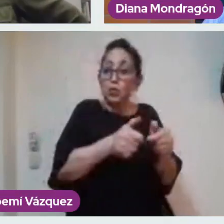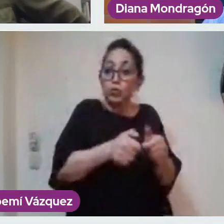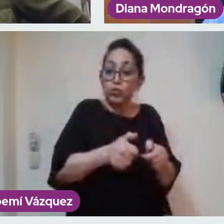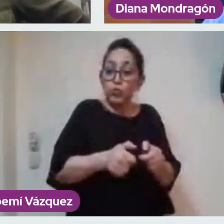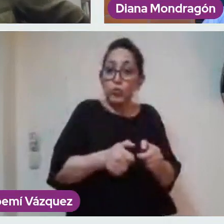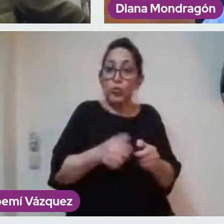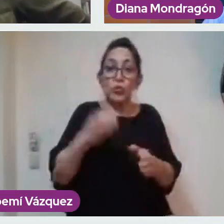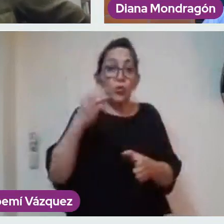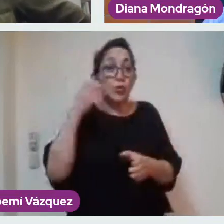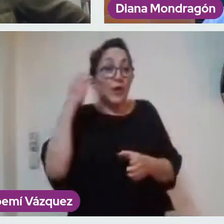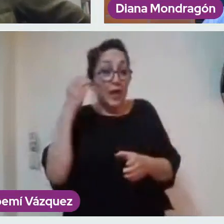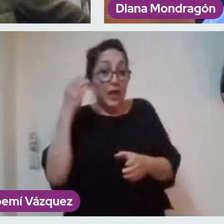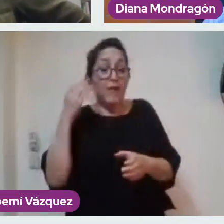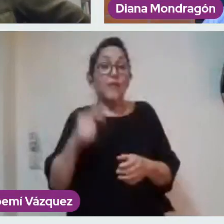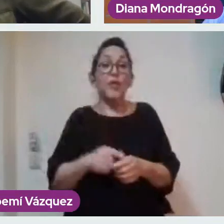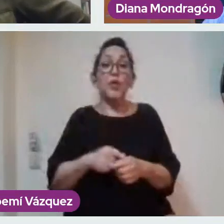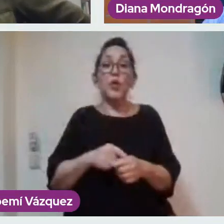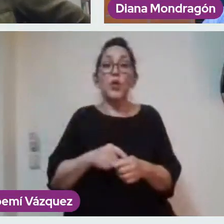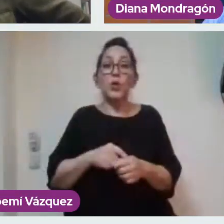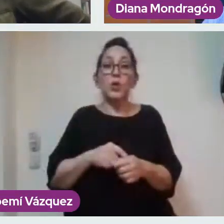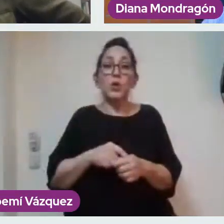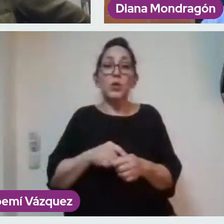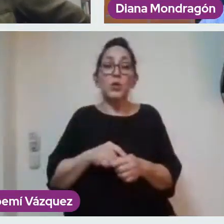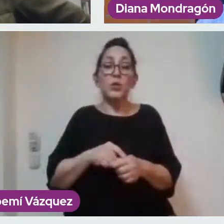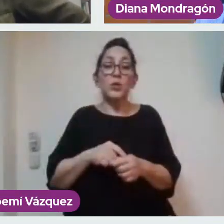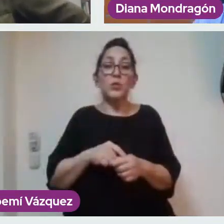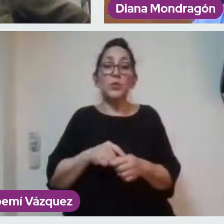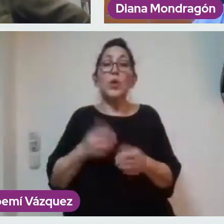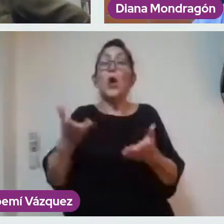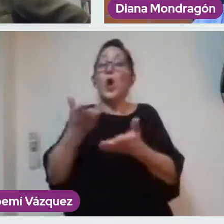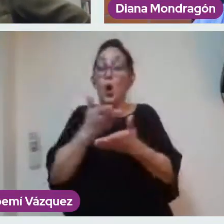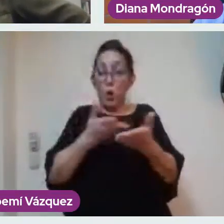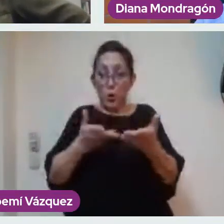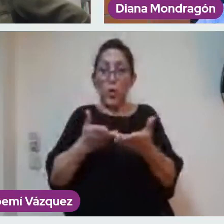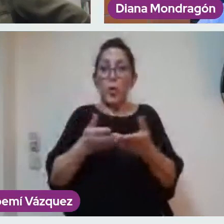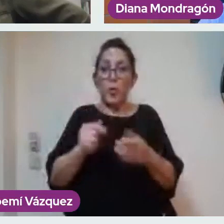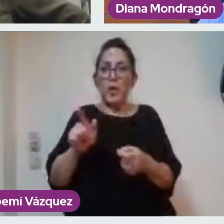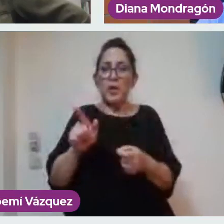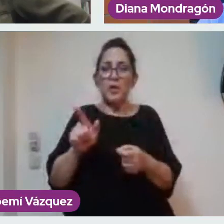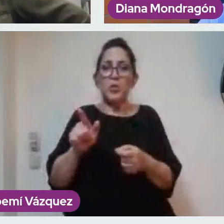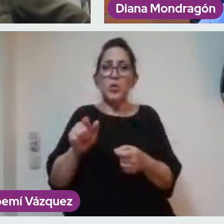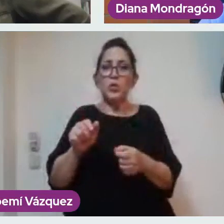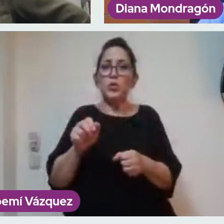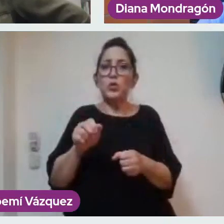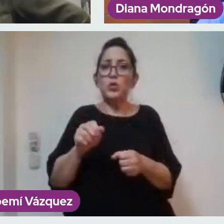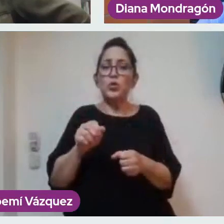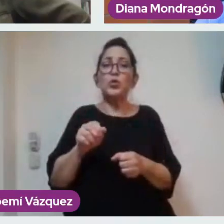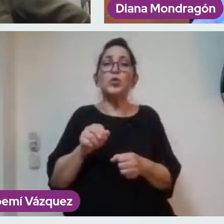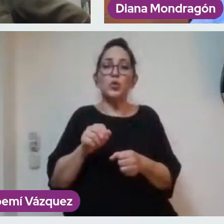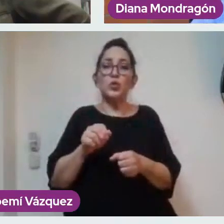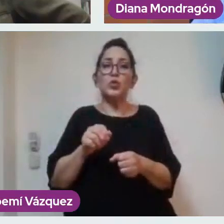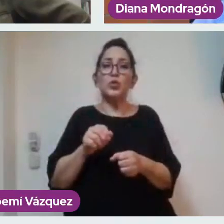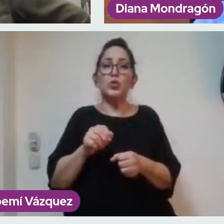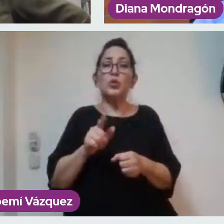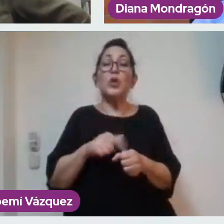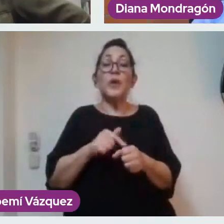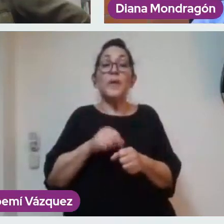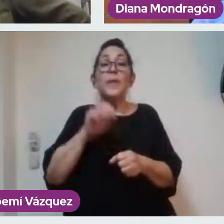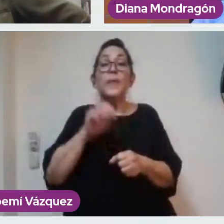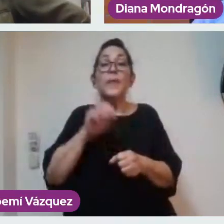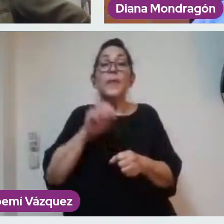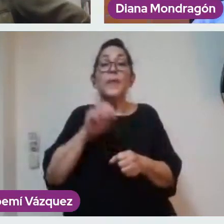requiere más información, si no tienes inconveniente, compartimos, ¿no? Como no lo autorizaste, tu teléfono celular, que es